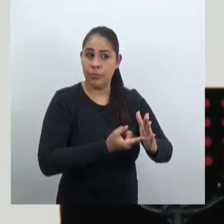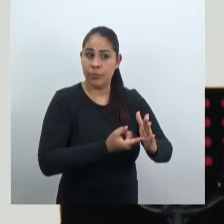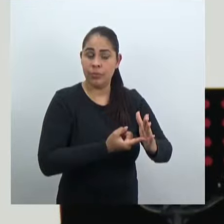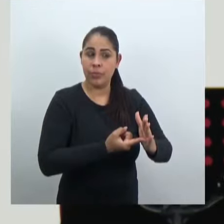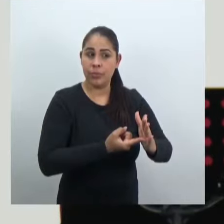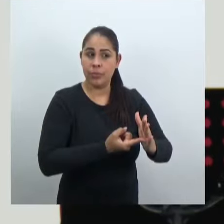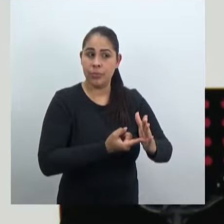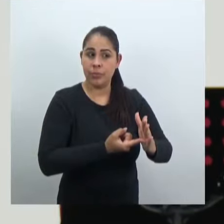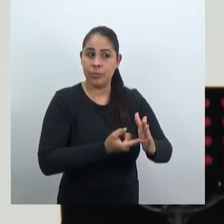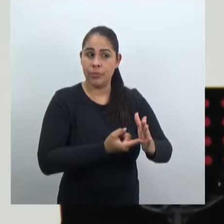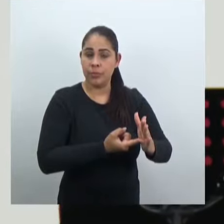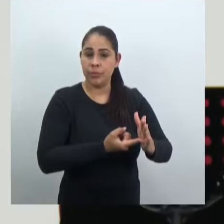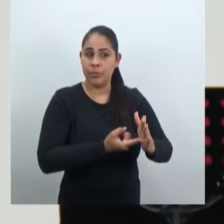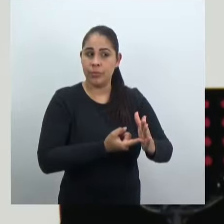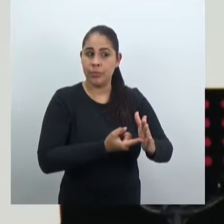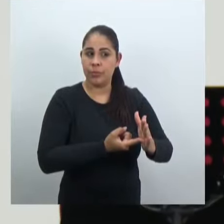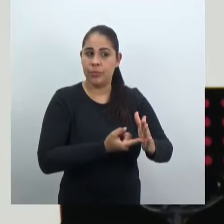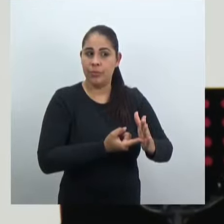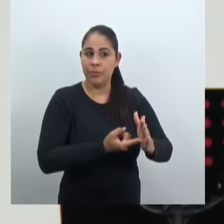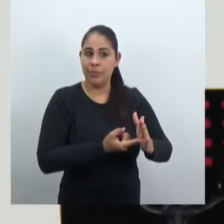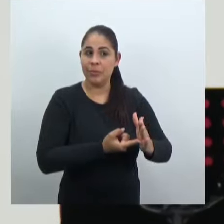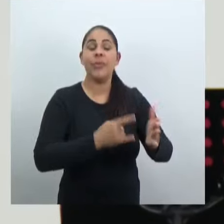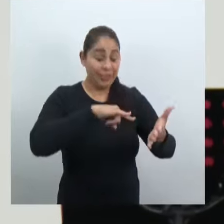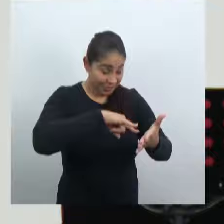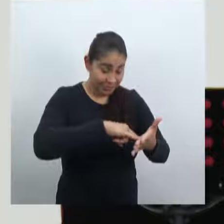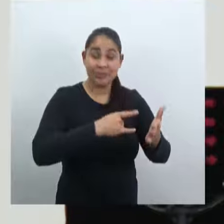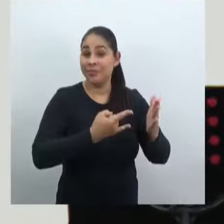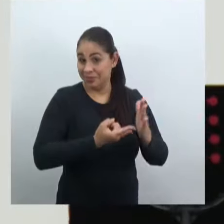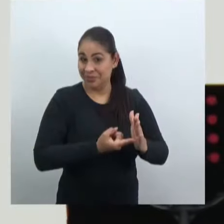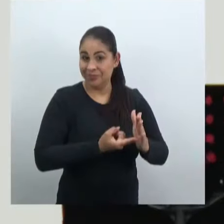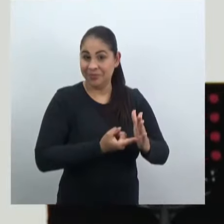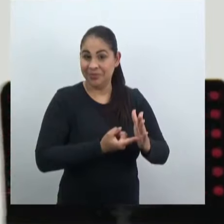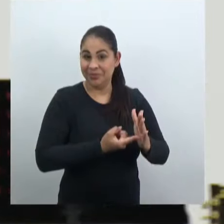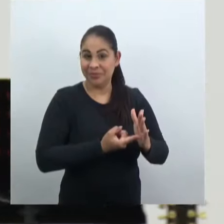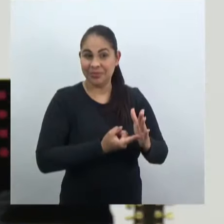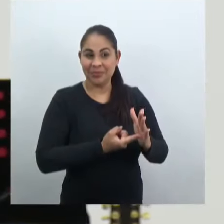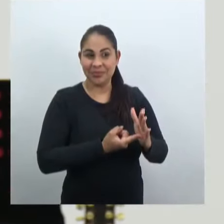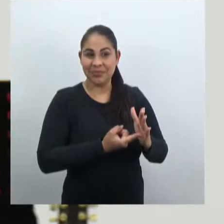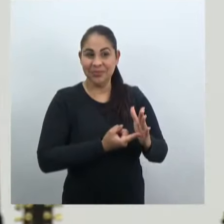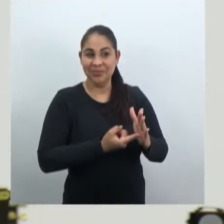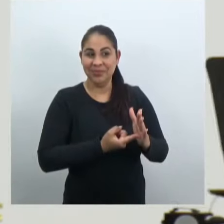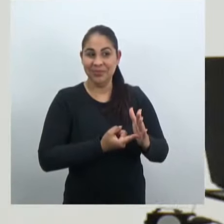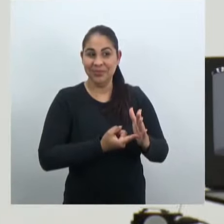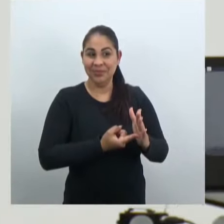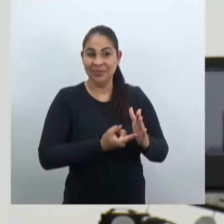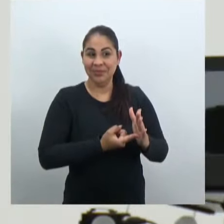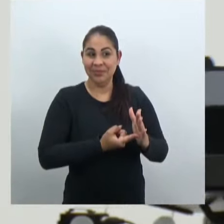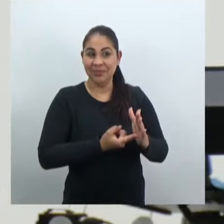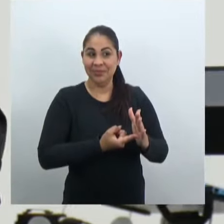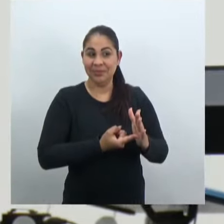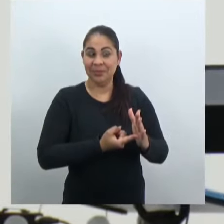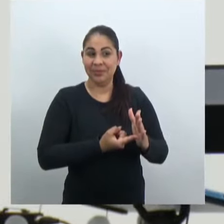Resuelto es cuando es peor la situación. cuando has resuelto